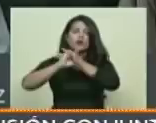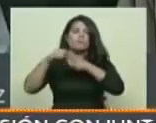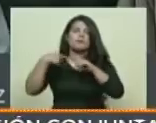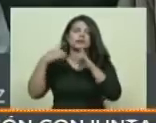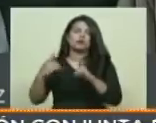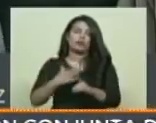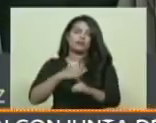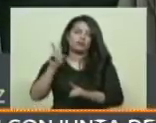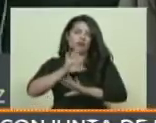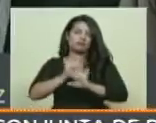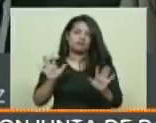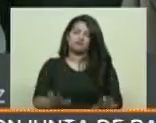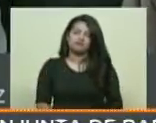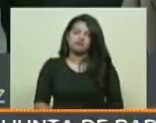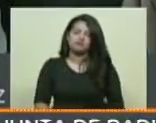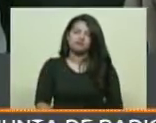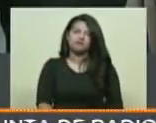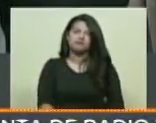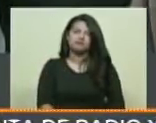autodeterminación.